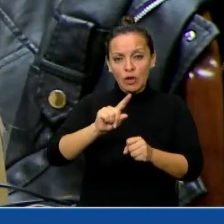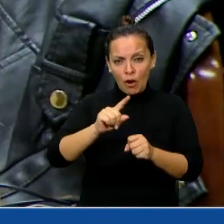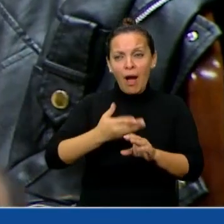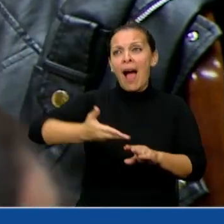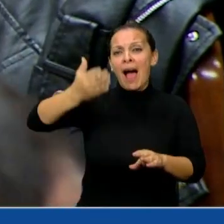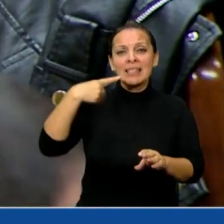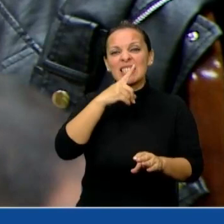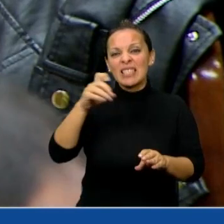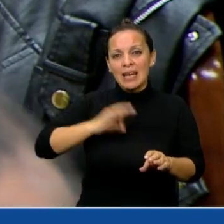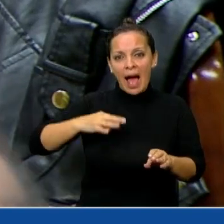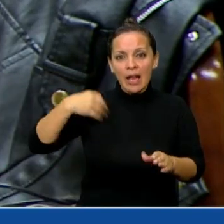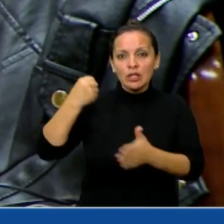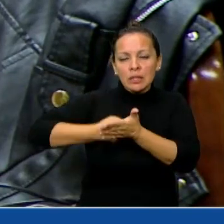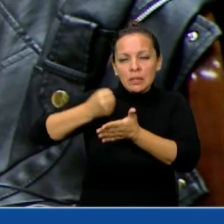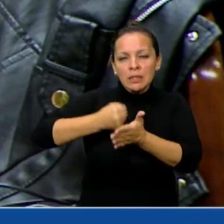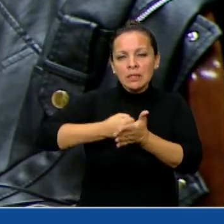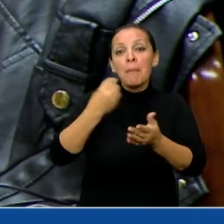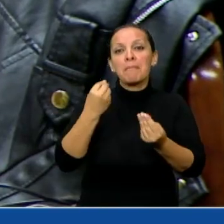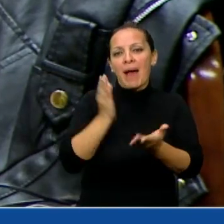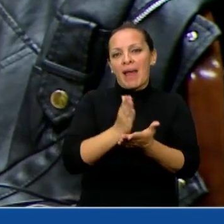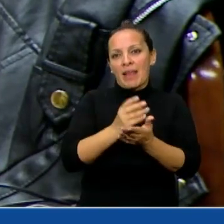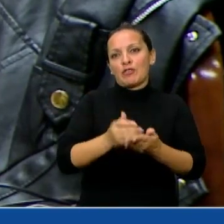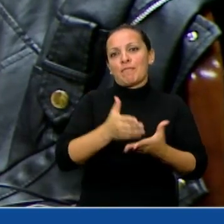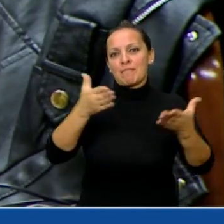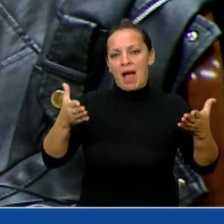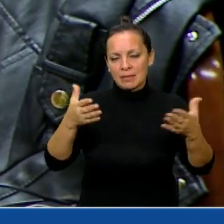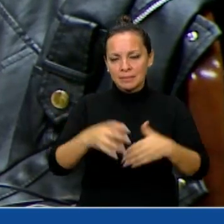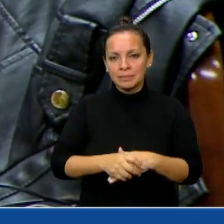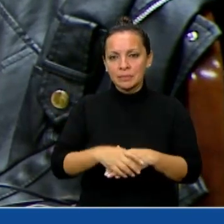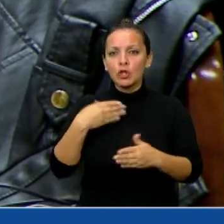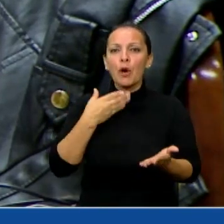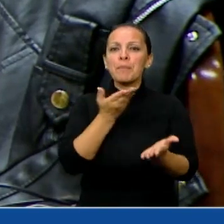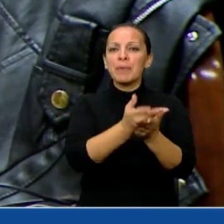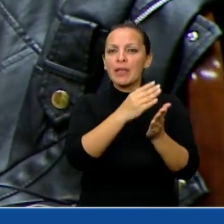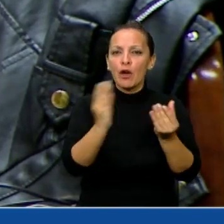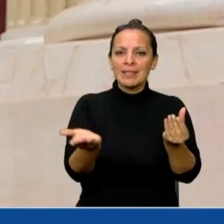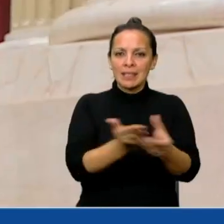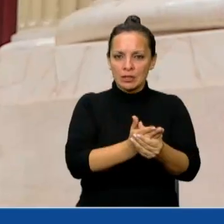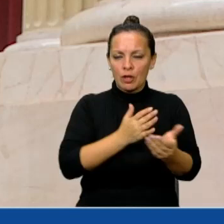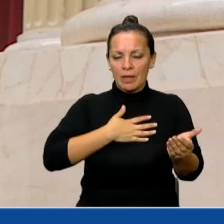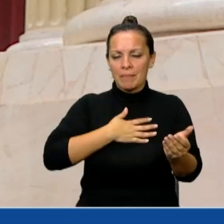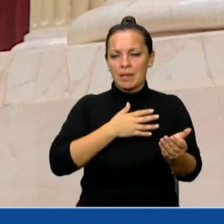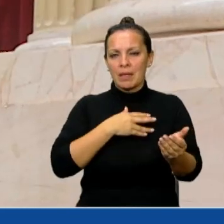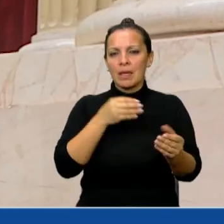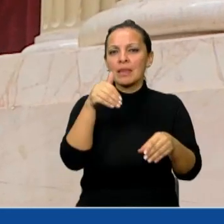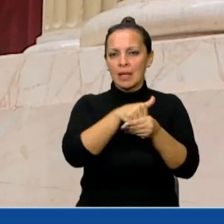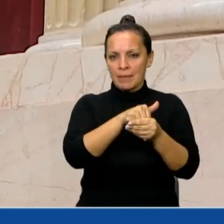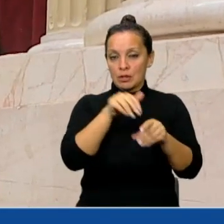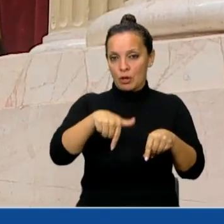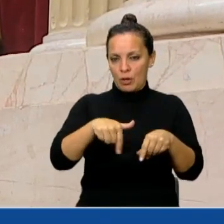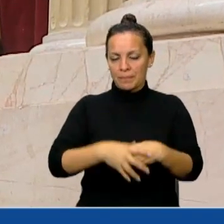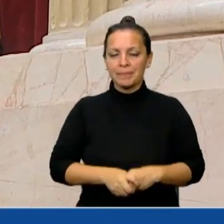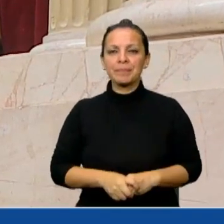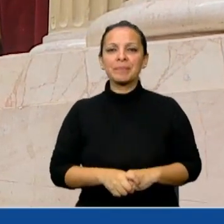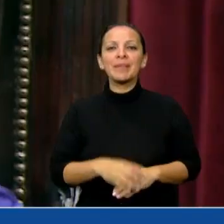100 años para tener la ampliación de derechos. Solicito la inserción de mi intervención en el día de hoy.